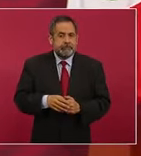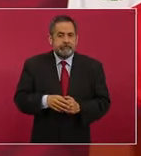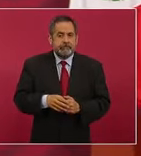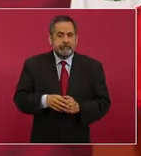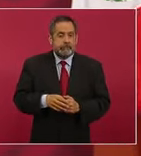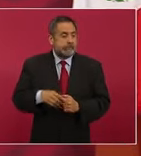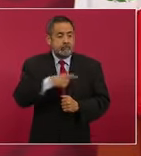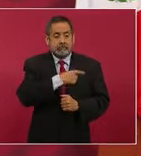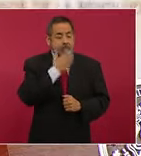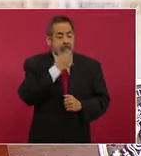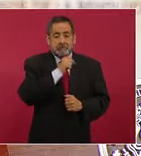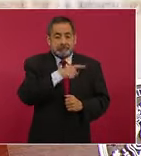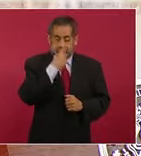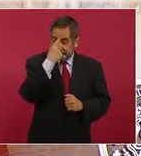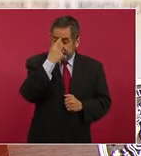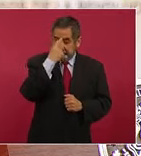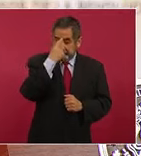así sucede,